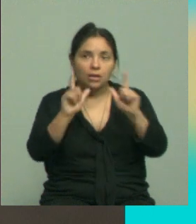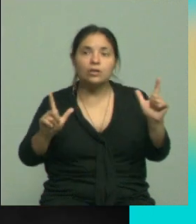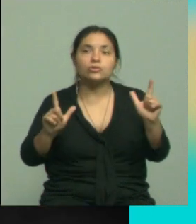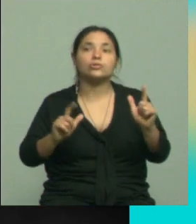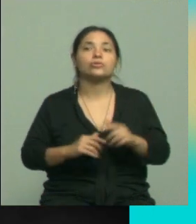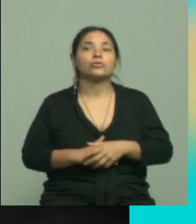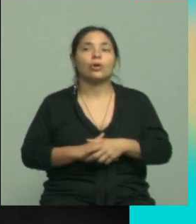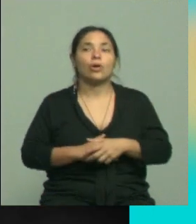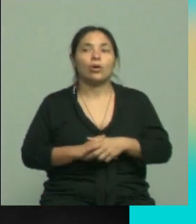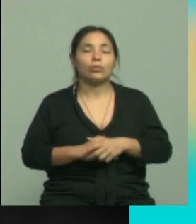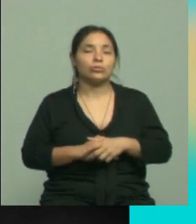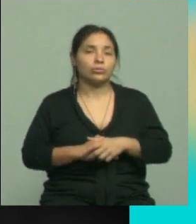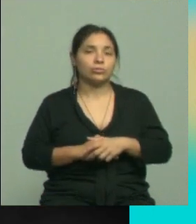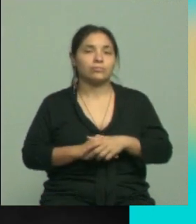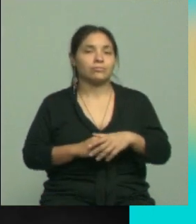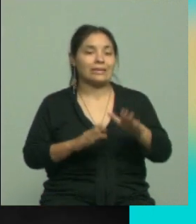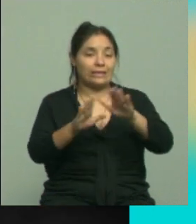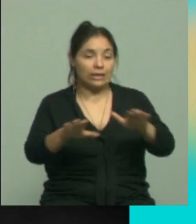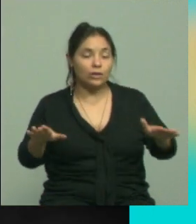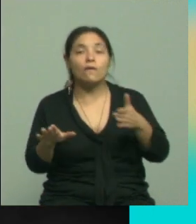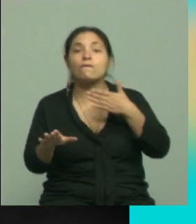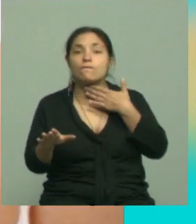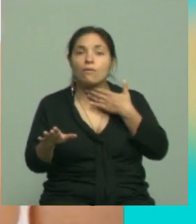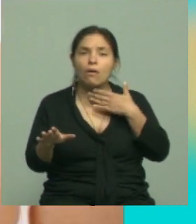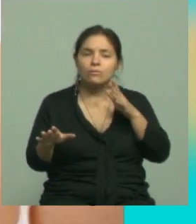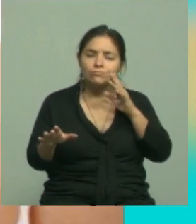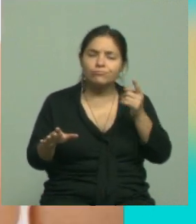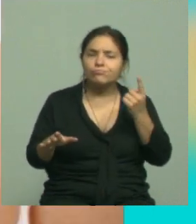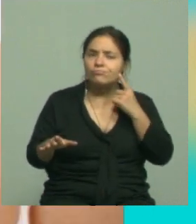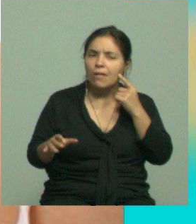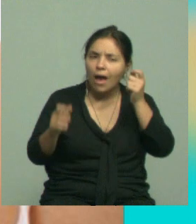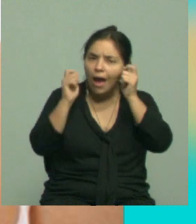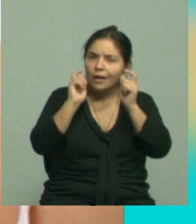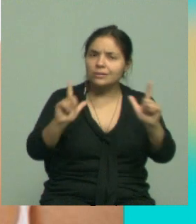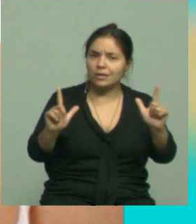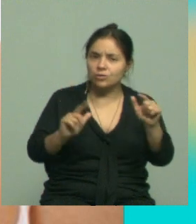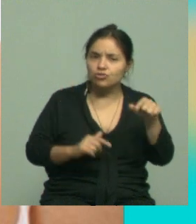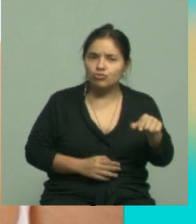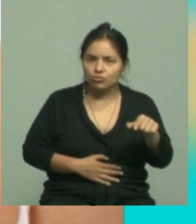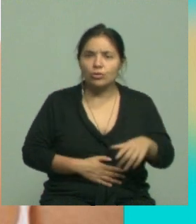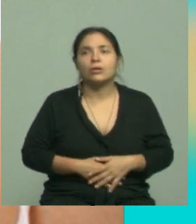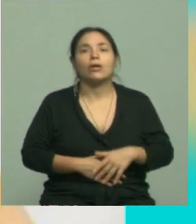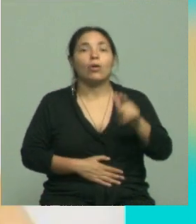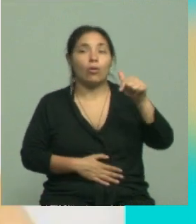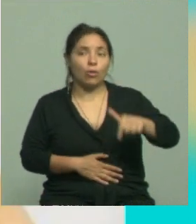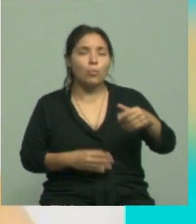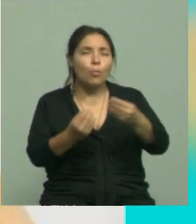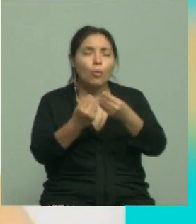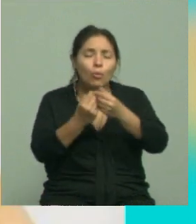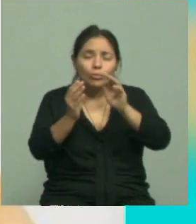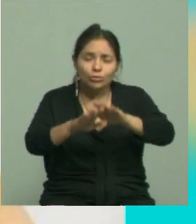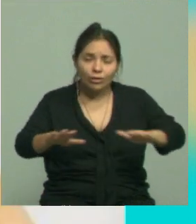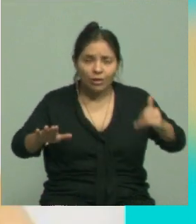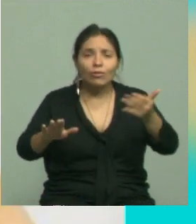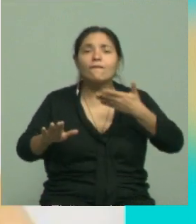empezar a observar la voz de los niños. Hoy en día hay una alta tasa de disfonía infantil